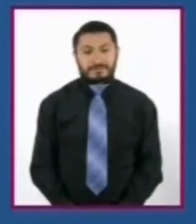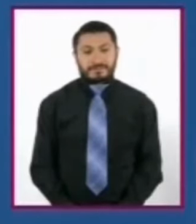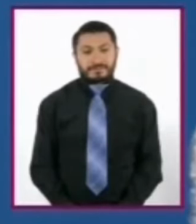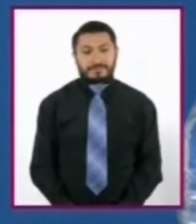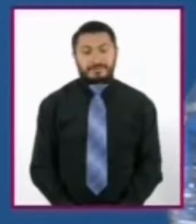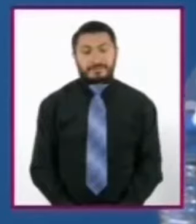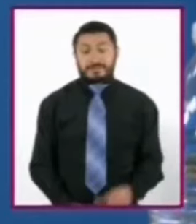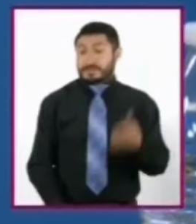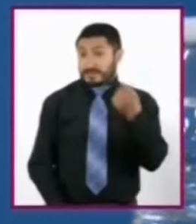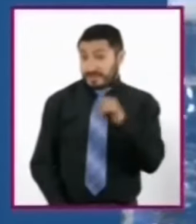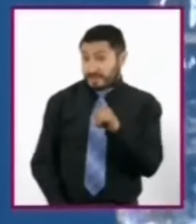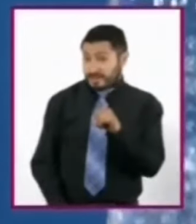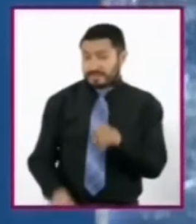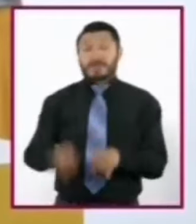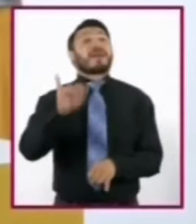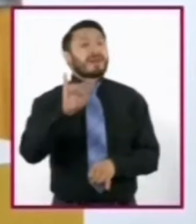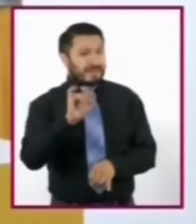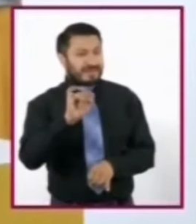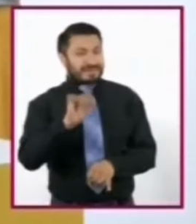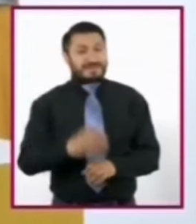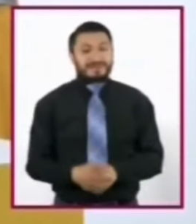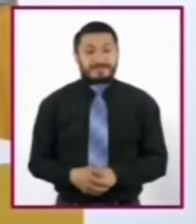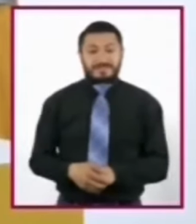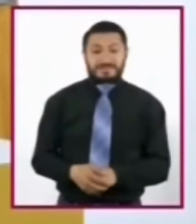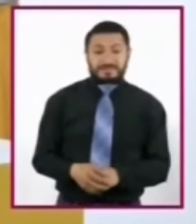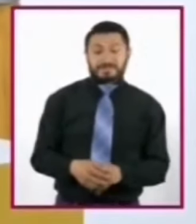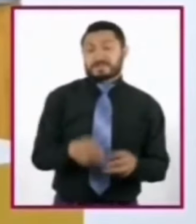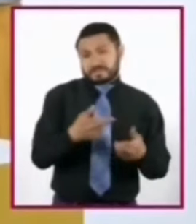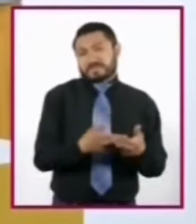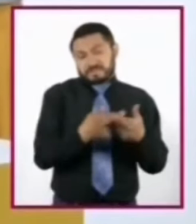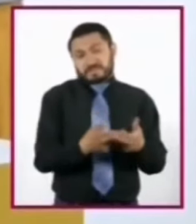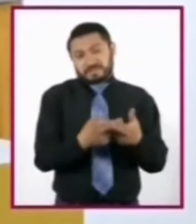¿Así está bien? Sí. Sí, sobraron.